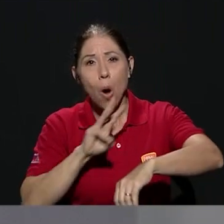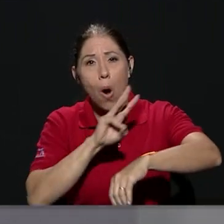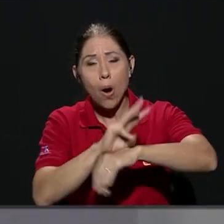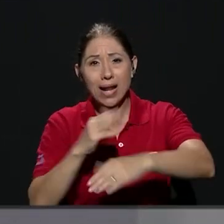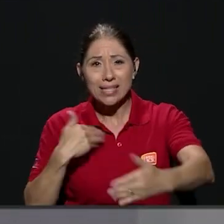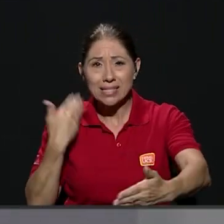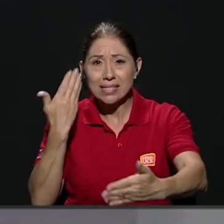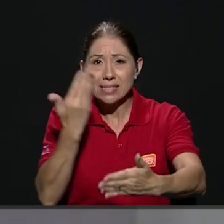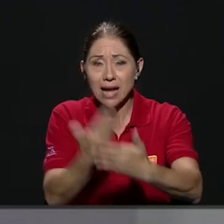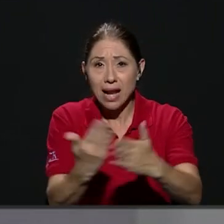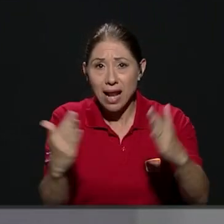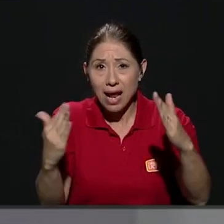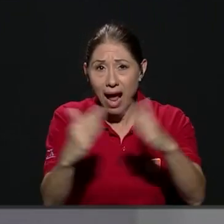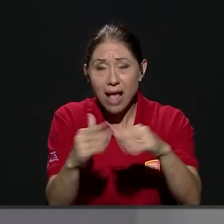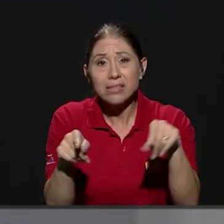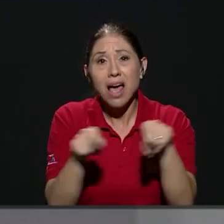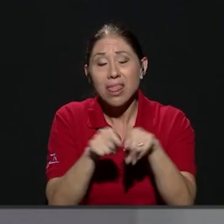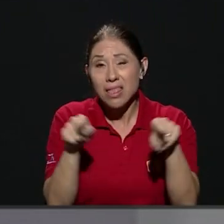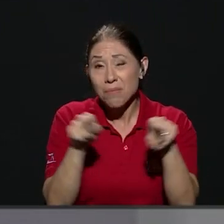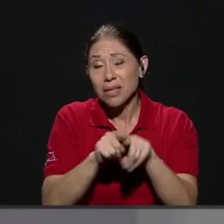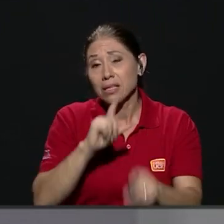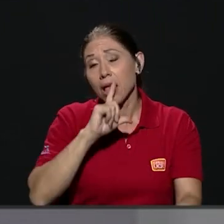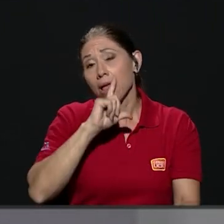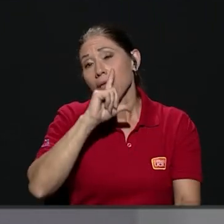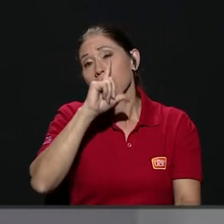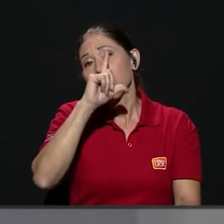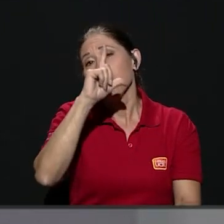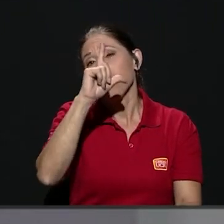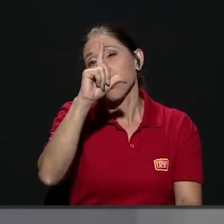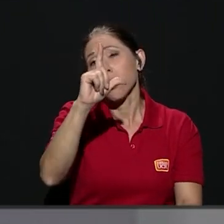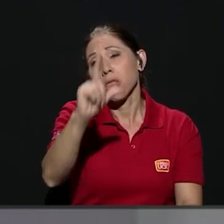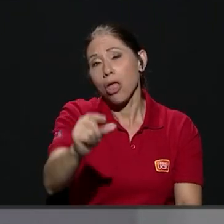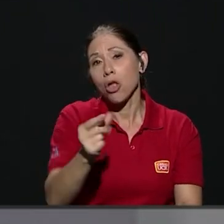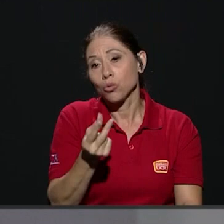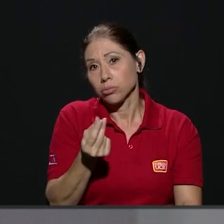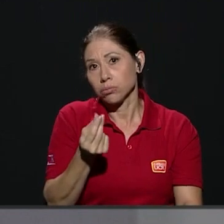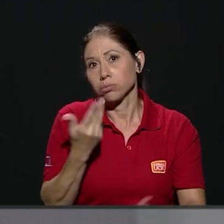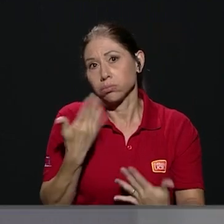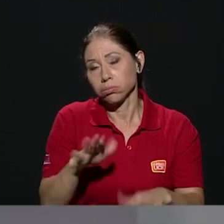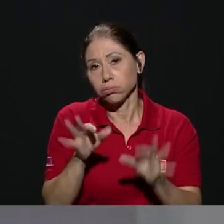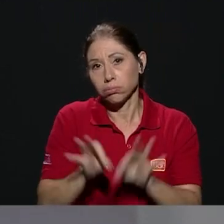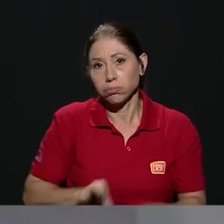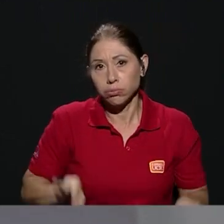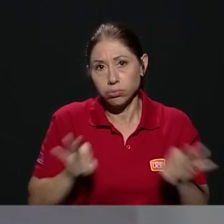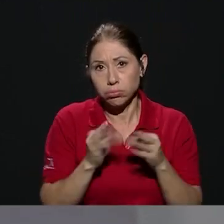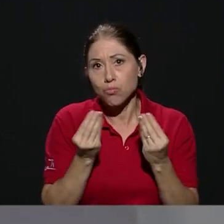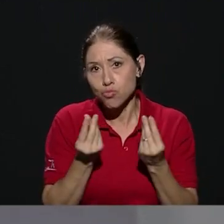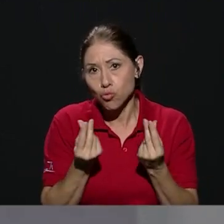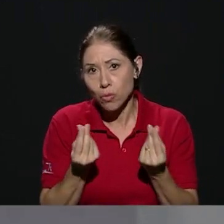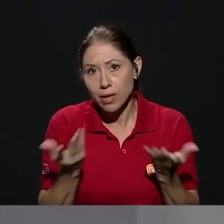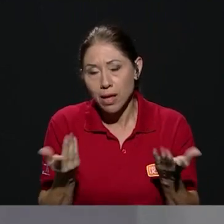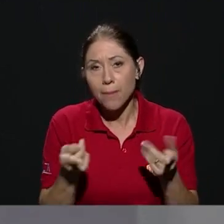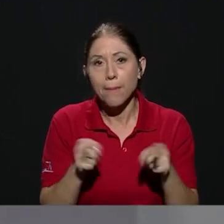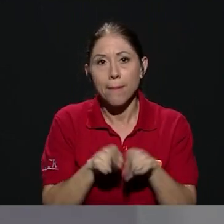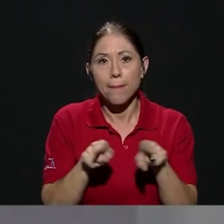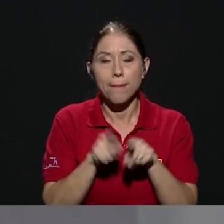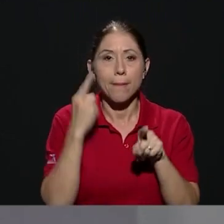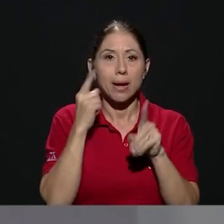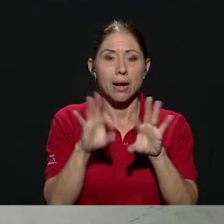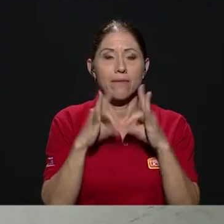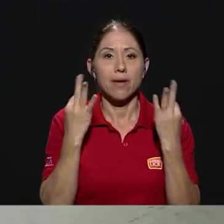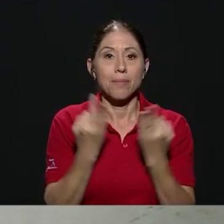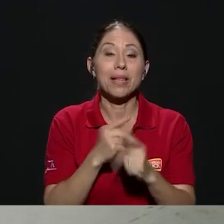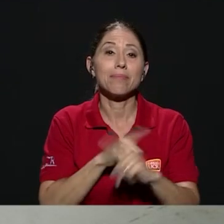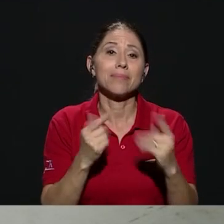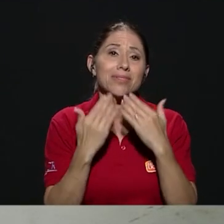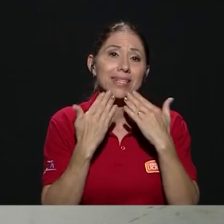del transporte, ¿verdad? De trasladarse tan lejos, pues también para él significaba una inversión importante y para su familia. Pero gracias a